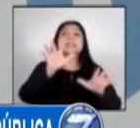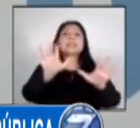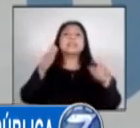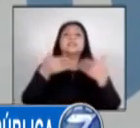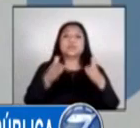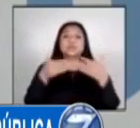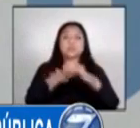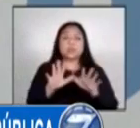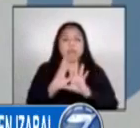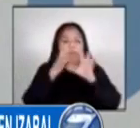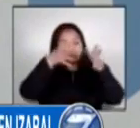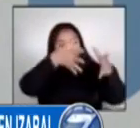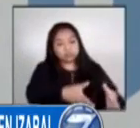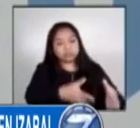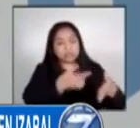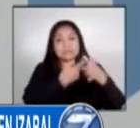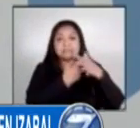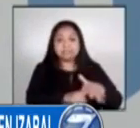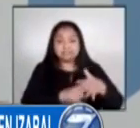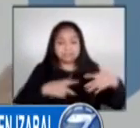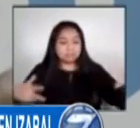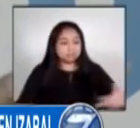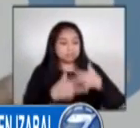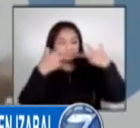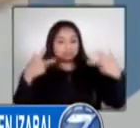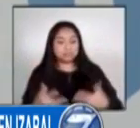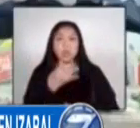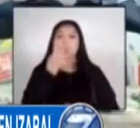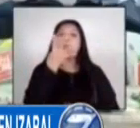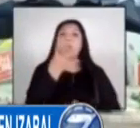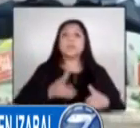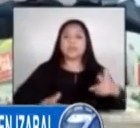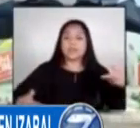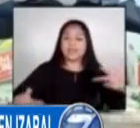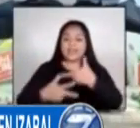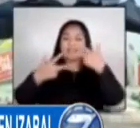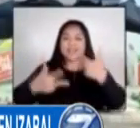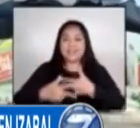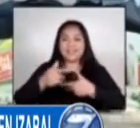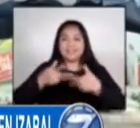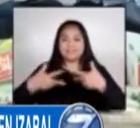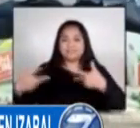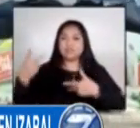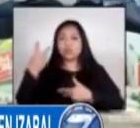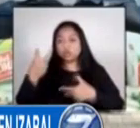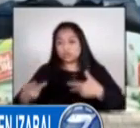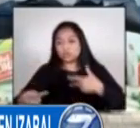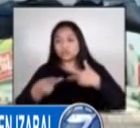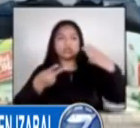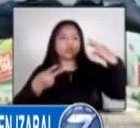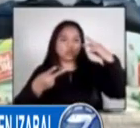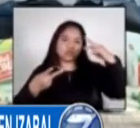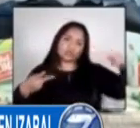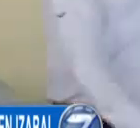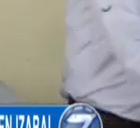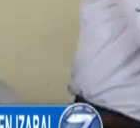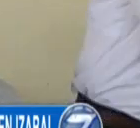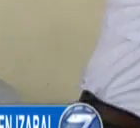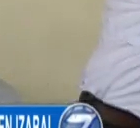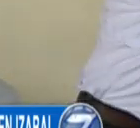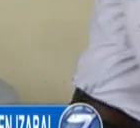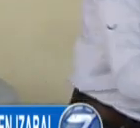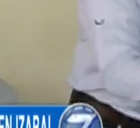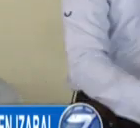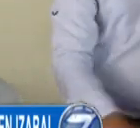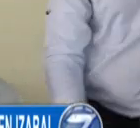primera piedra y se inician los trabajos de 4 carriles desde Puerto Barrios hasta Santo Tomás de Castilla. El